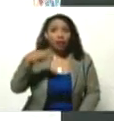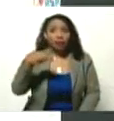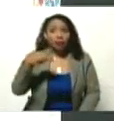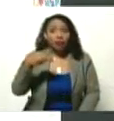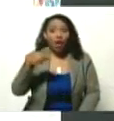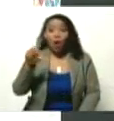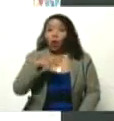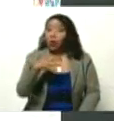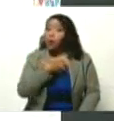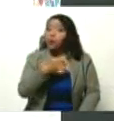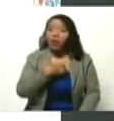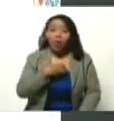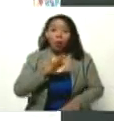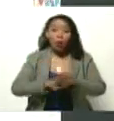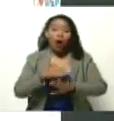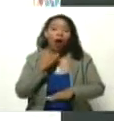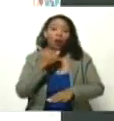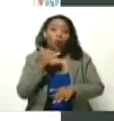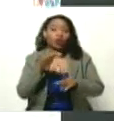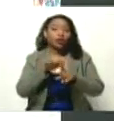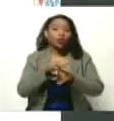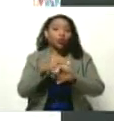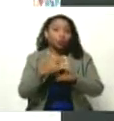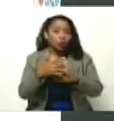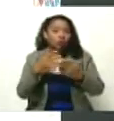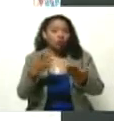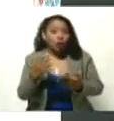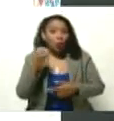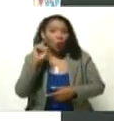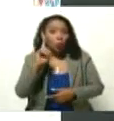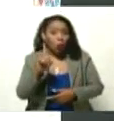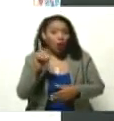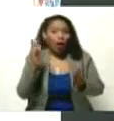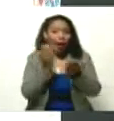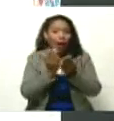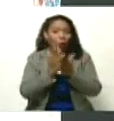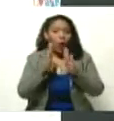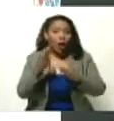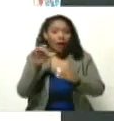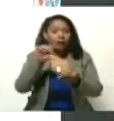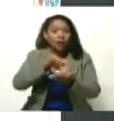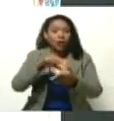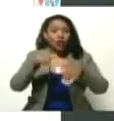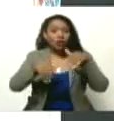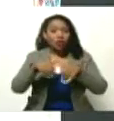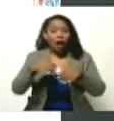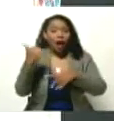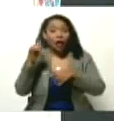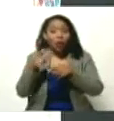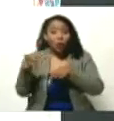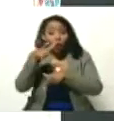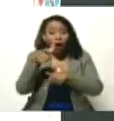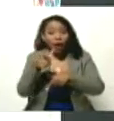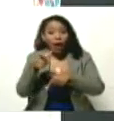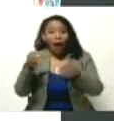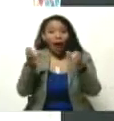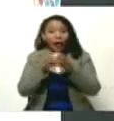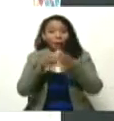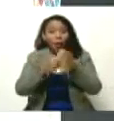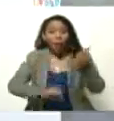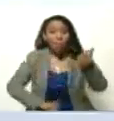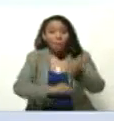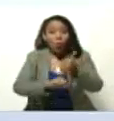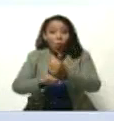que no se pueda, por alguna circunstancia, en un colegio, en un centro de votación, hay que buscar el equipo promotor, debe